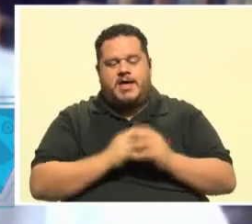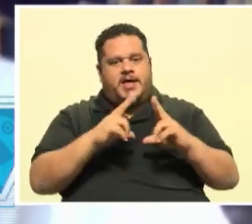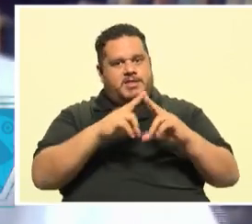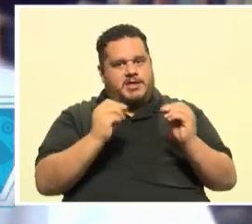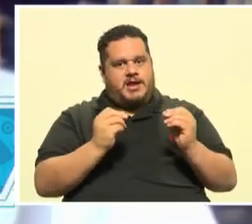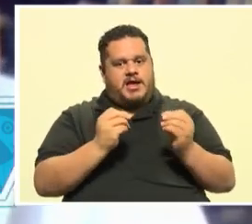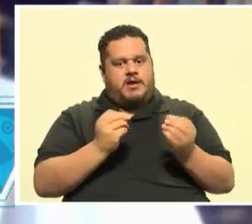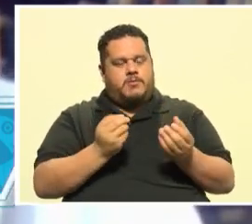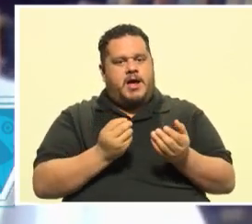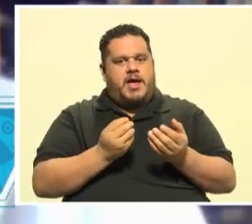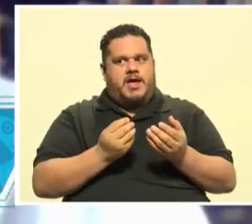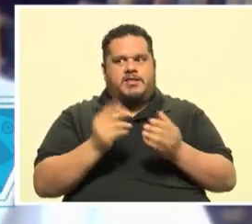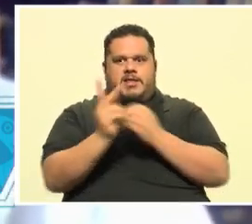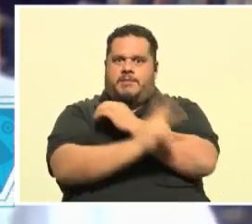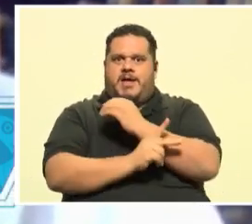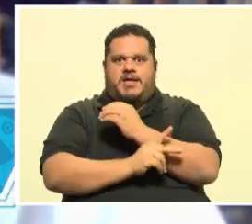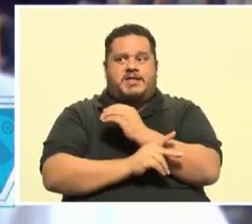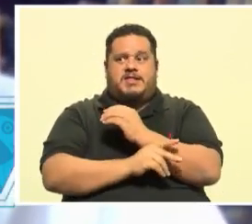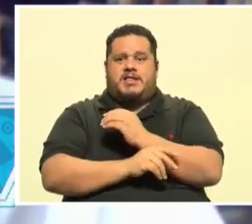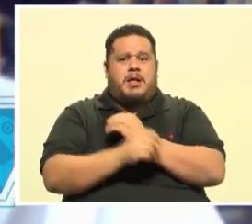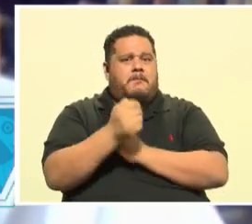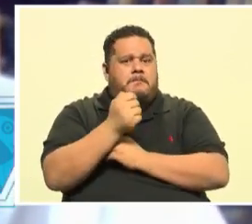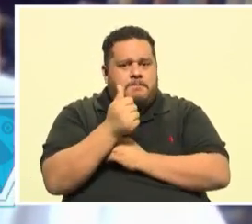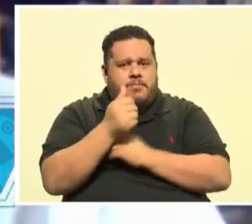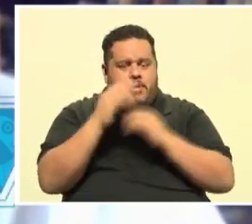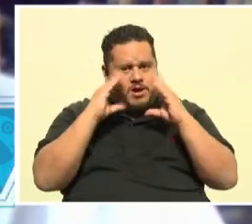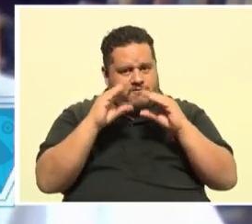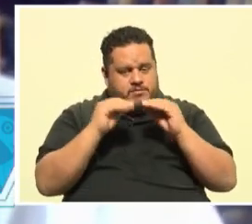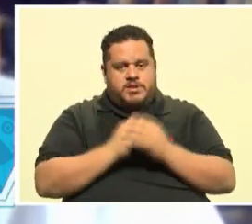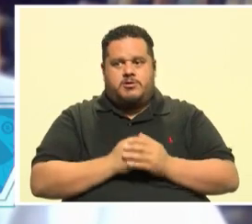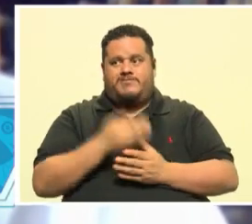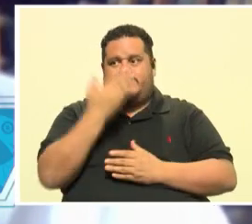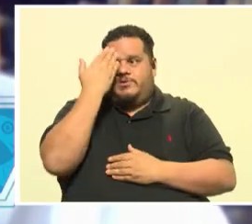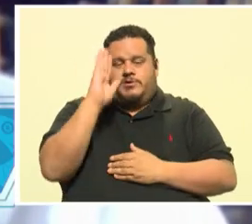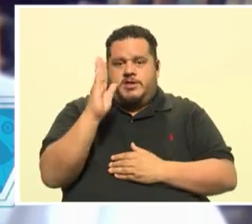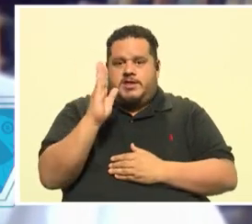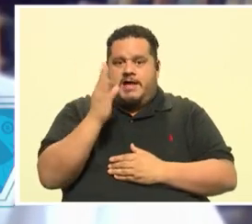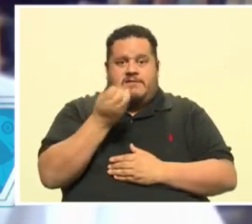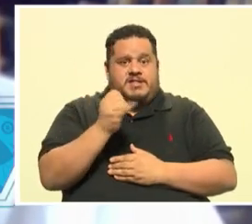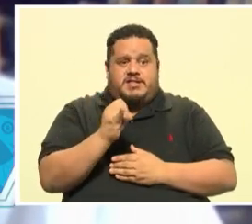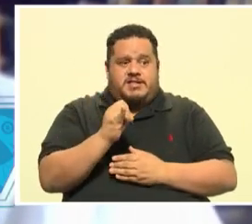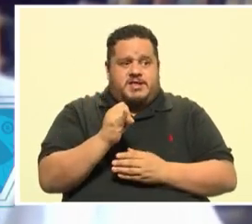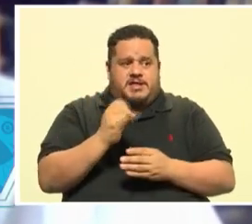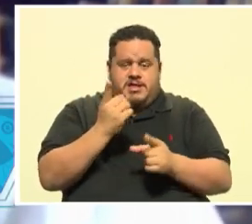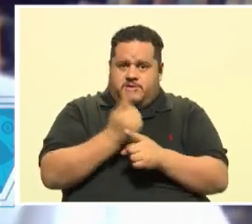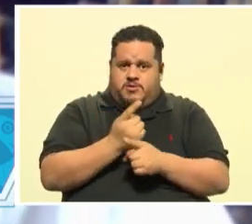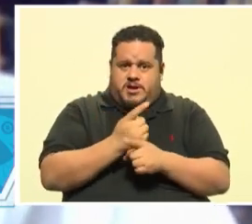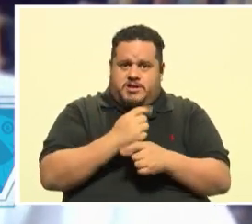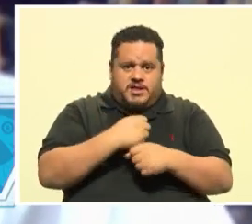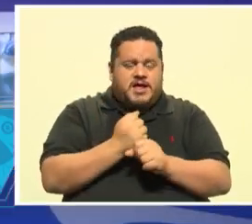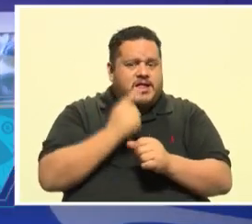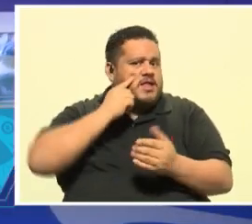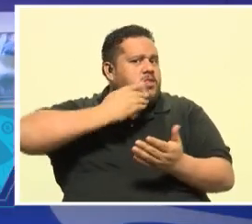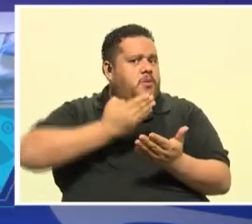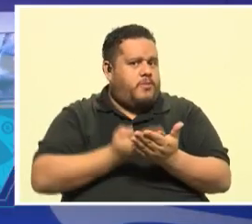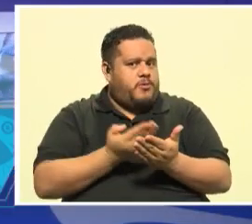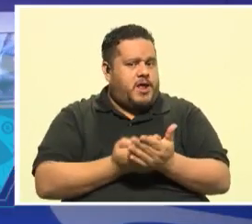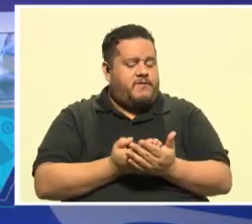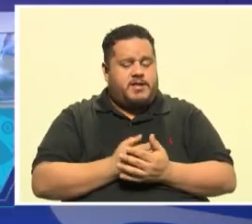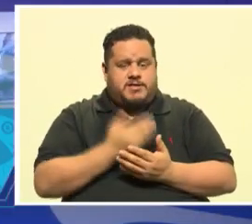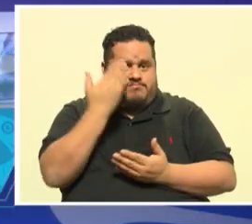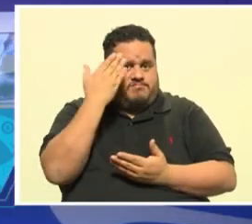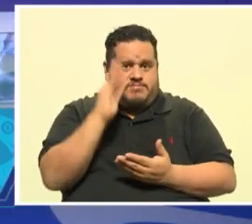personas privadas de libertad, rapada su cabellera, con su torso, bueno, ahí las tenemos